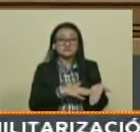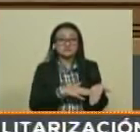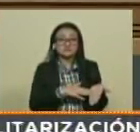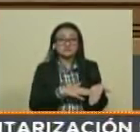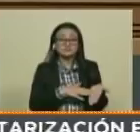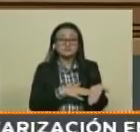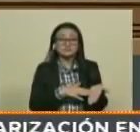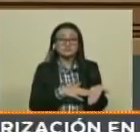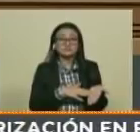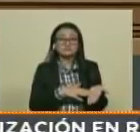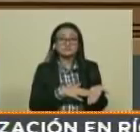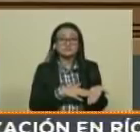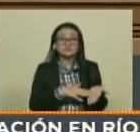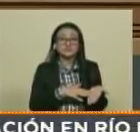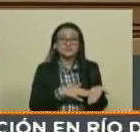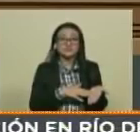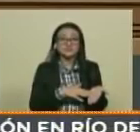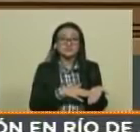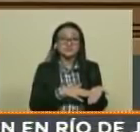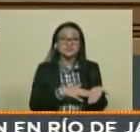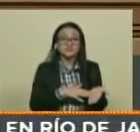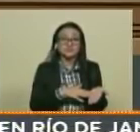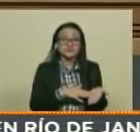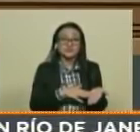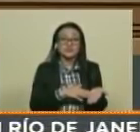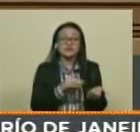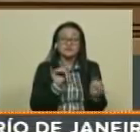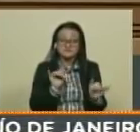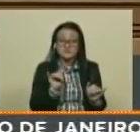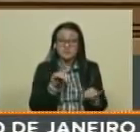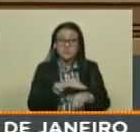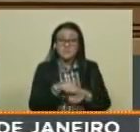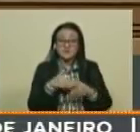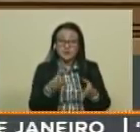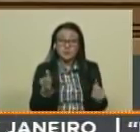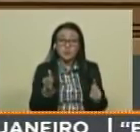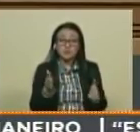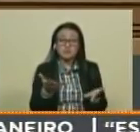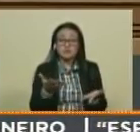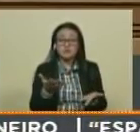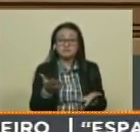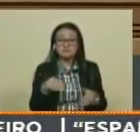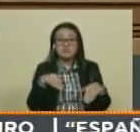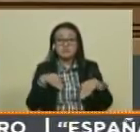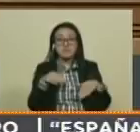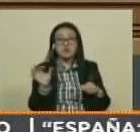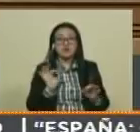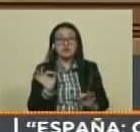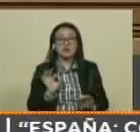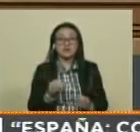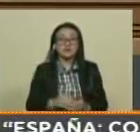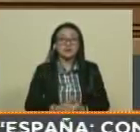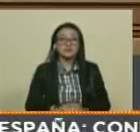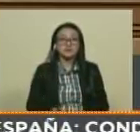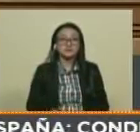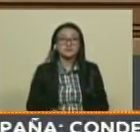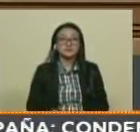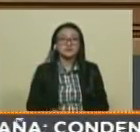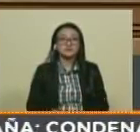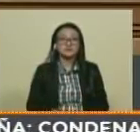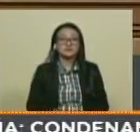tomado como emblemático, fue este Ministerio Público, repito,